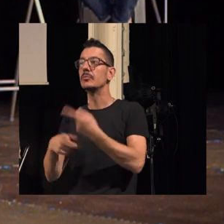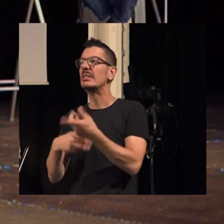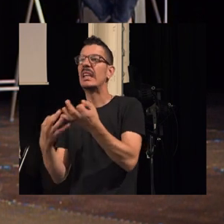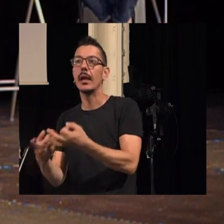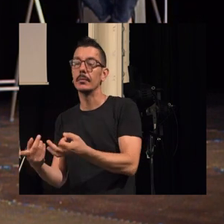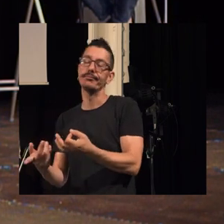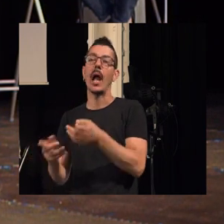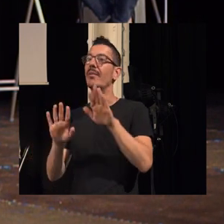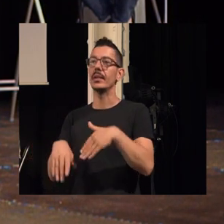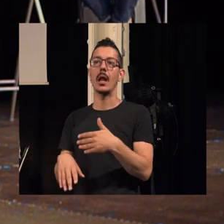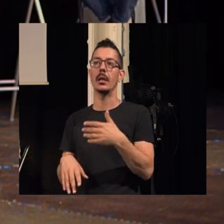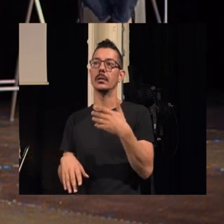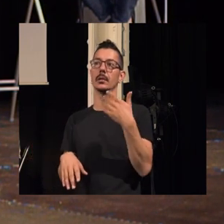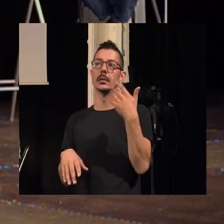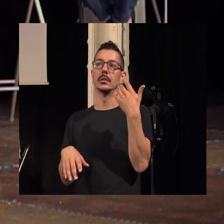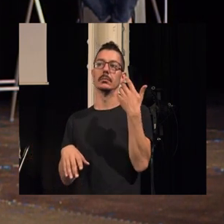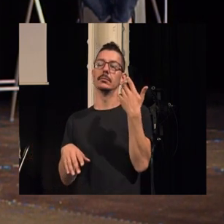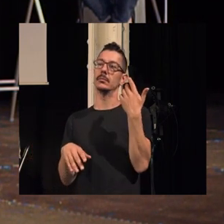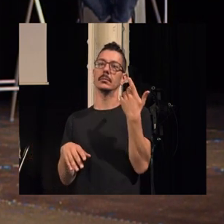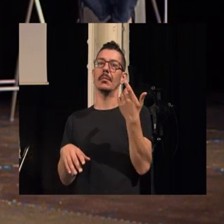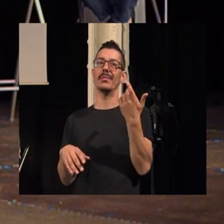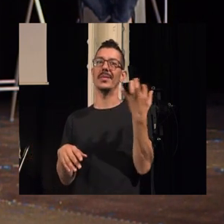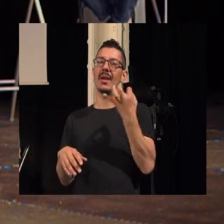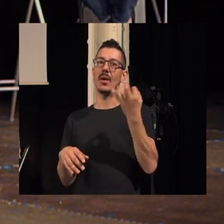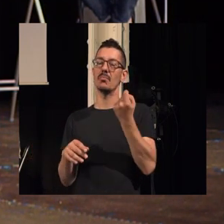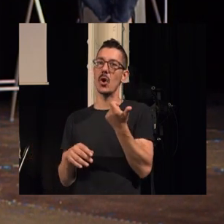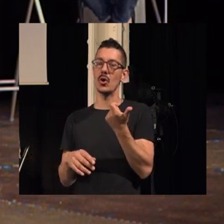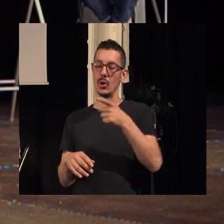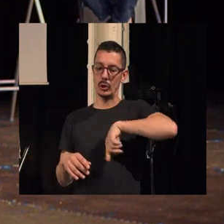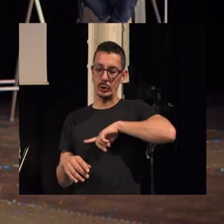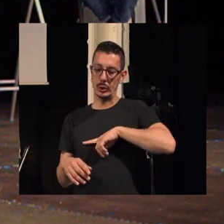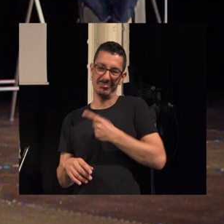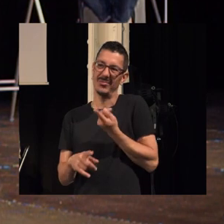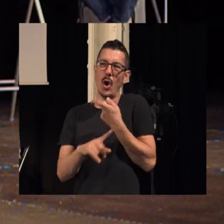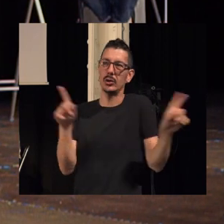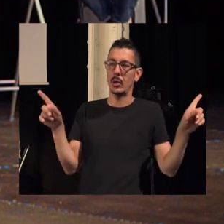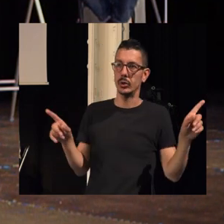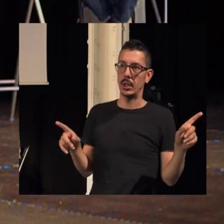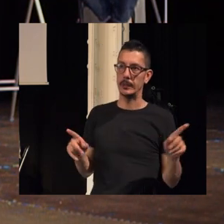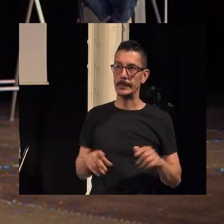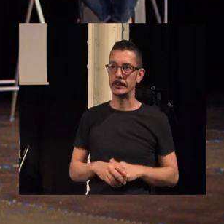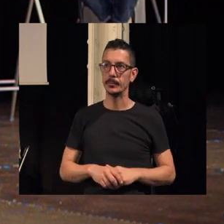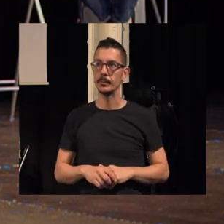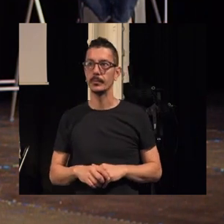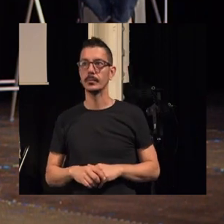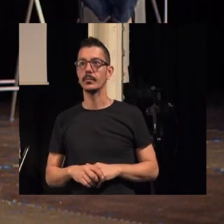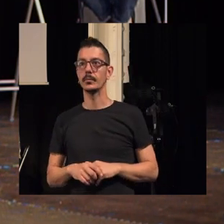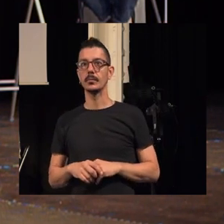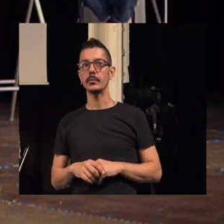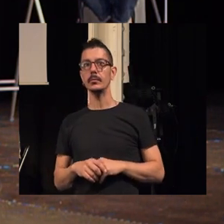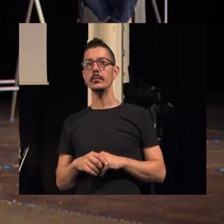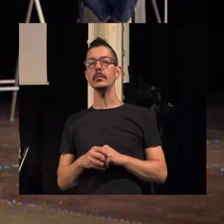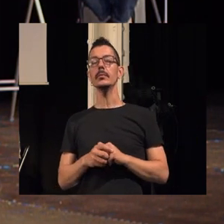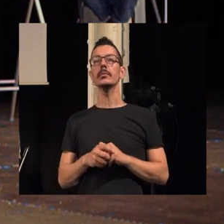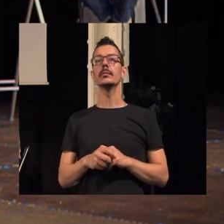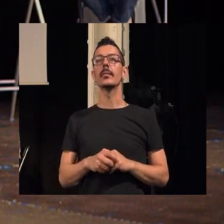porque una cosa es nomear. Ya está, sí, están ahí los movimientos institucionales y el comercio para